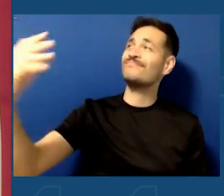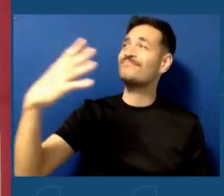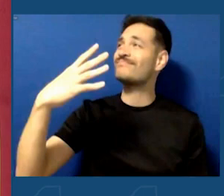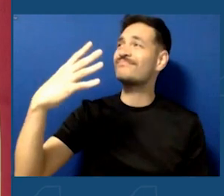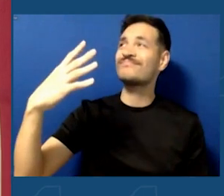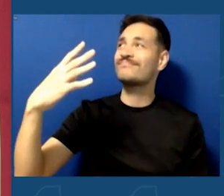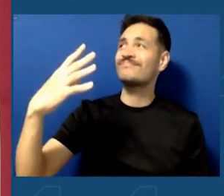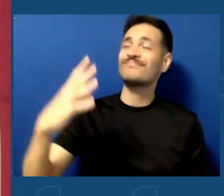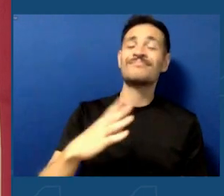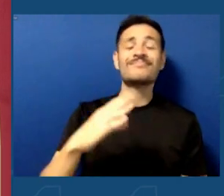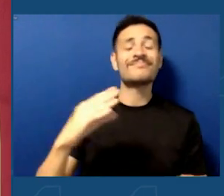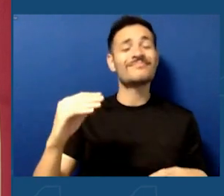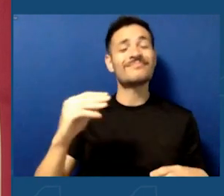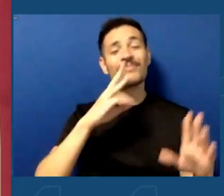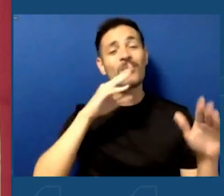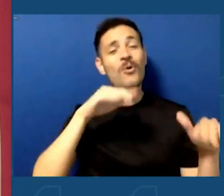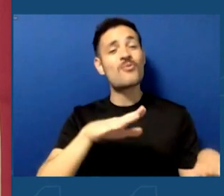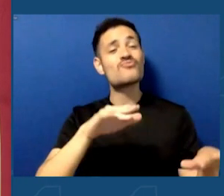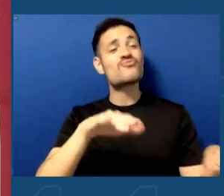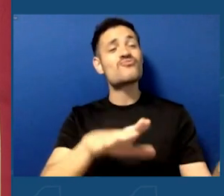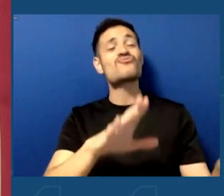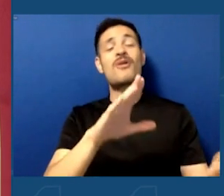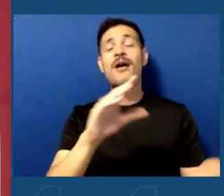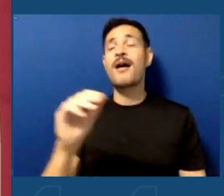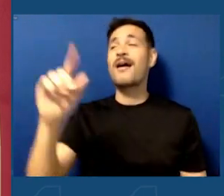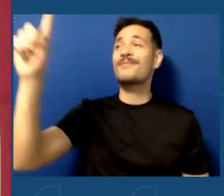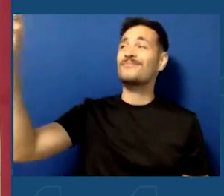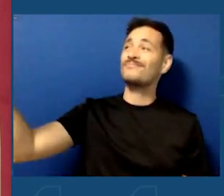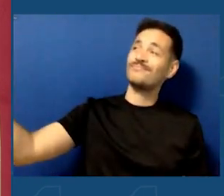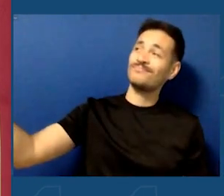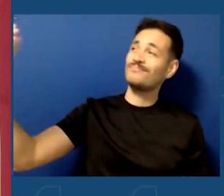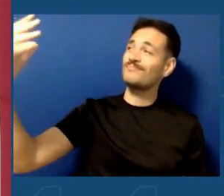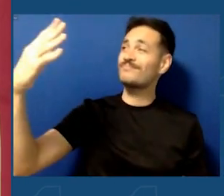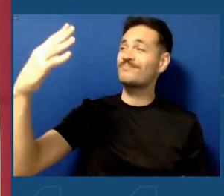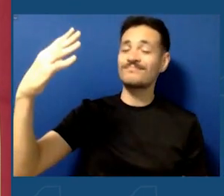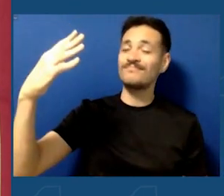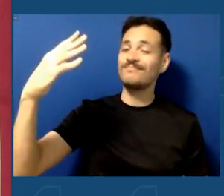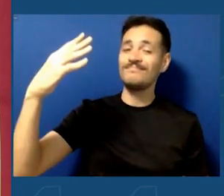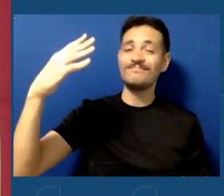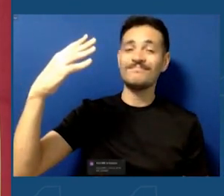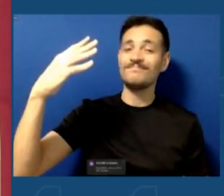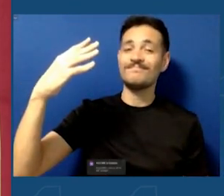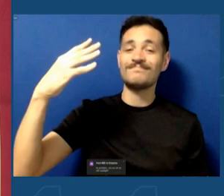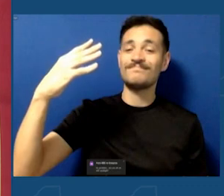el sol, del mar y el